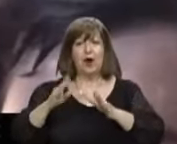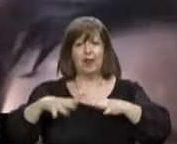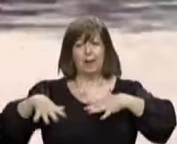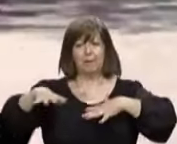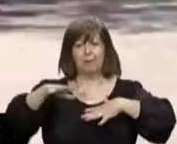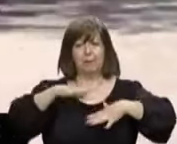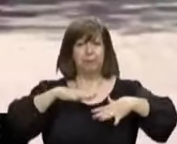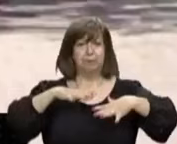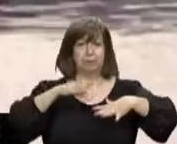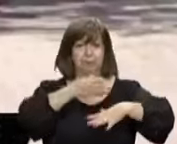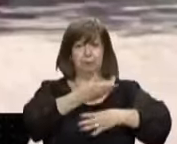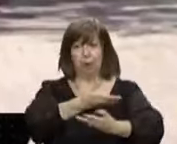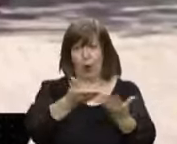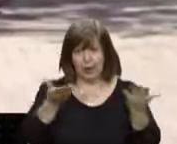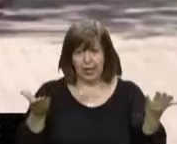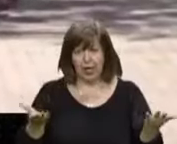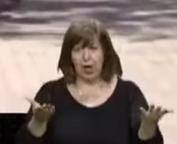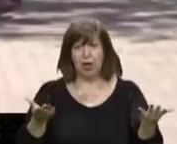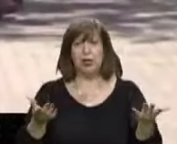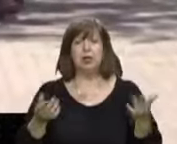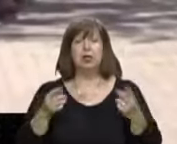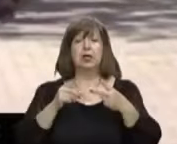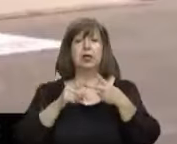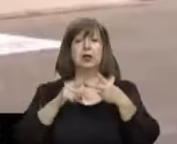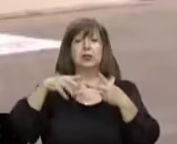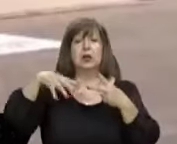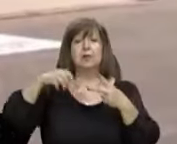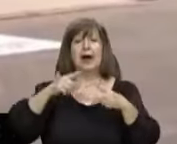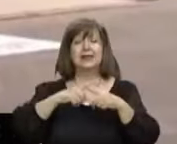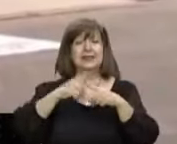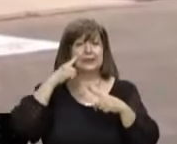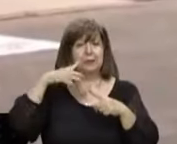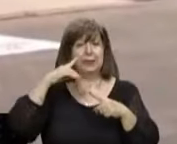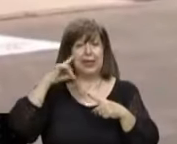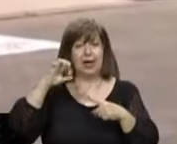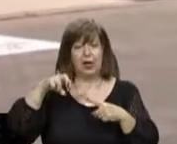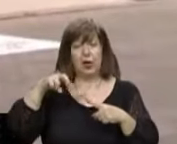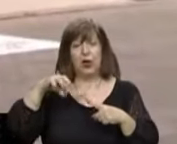respecto otro referente del Polo Obrero, que es Maximiliano Villarreal.